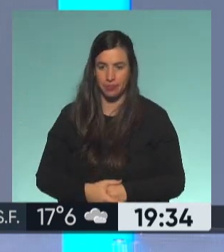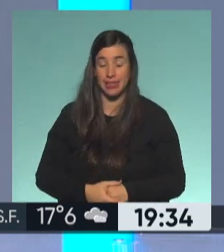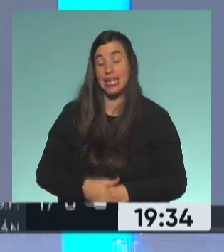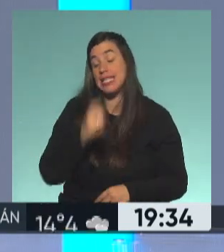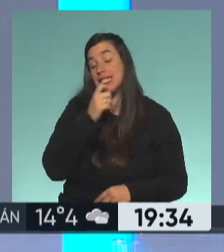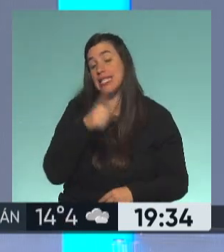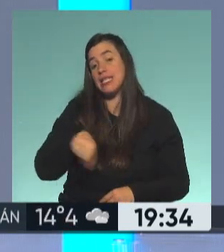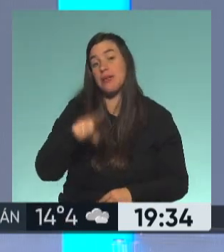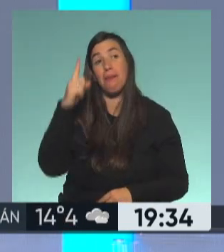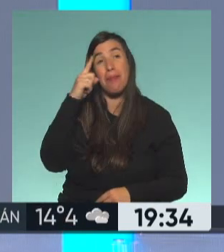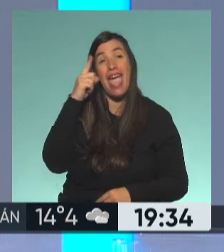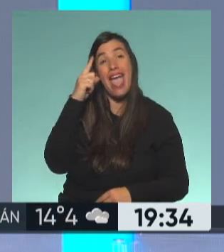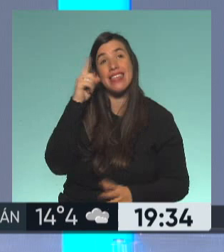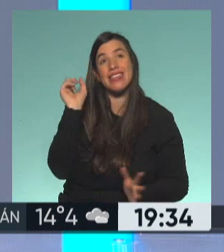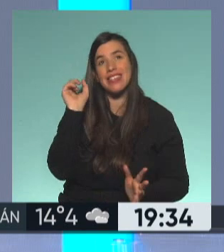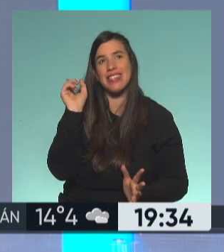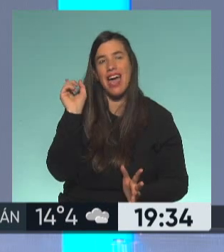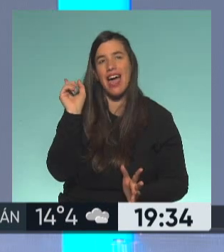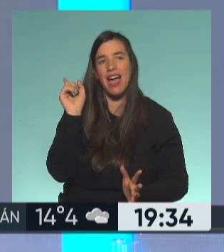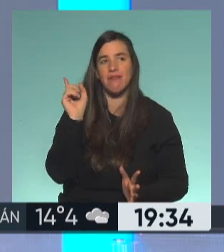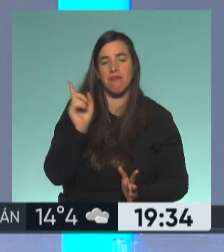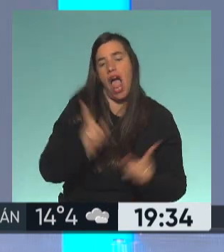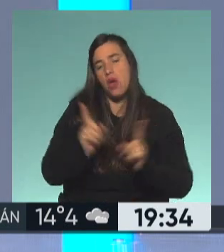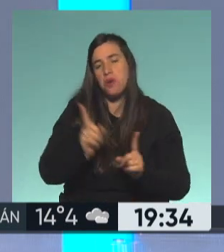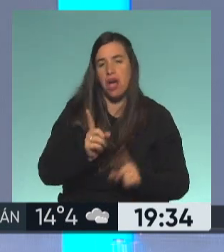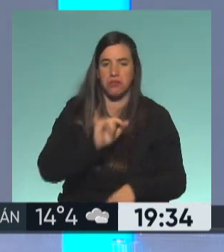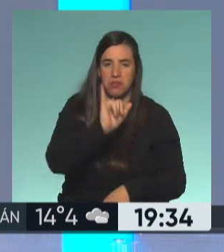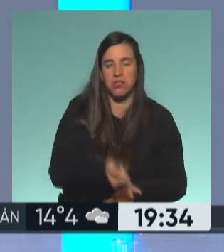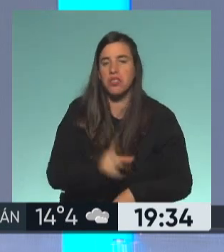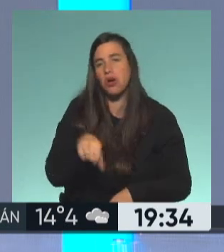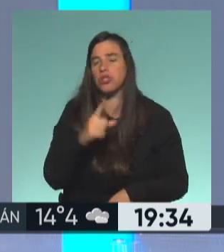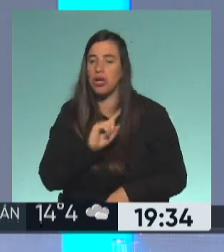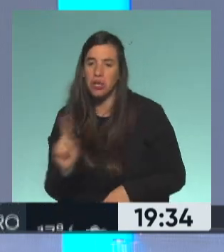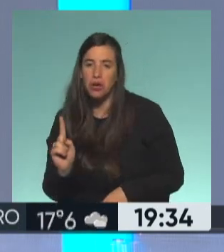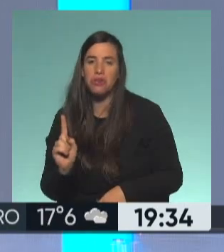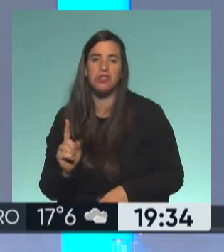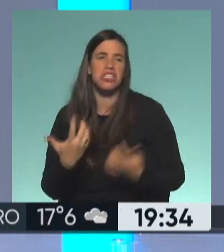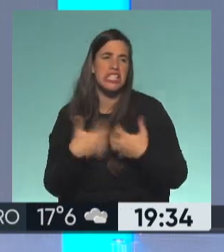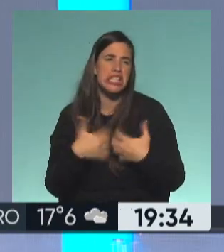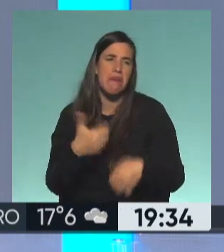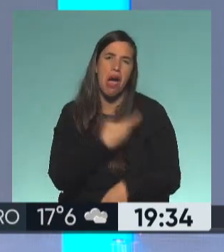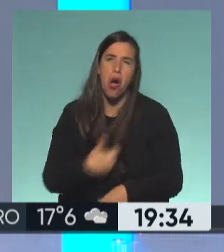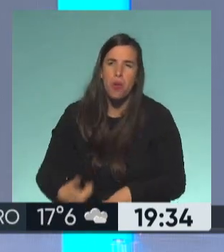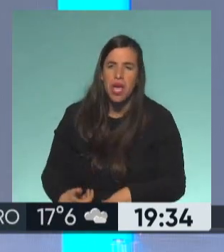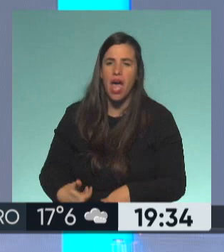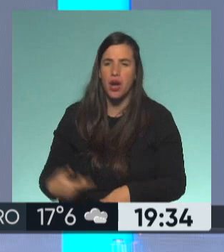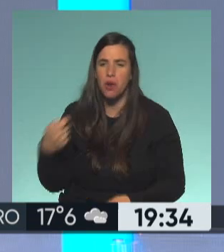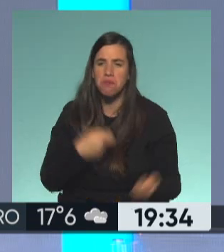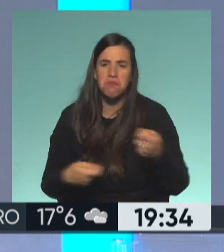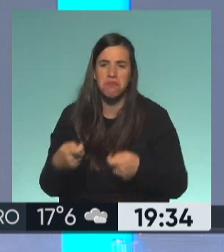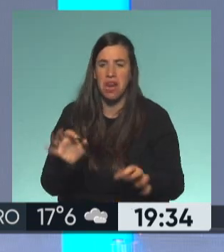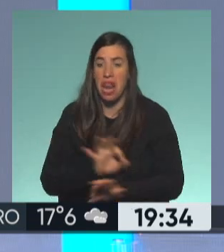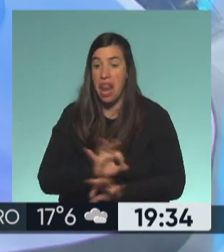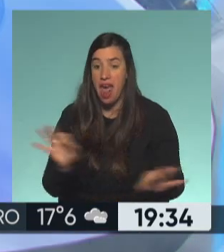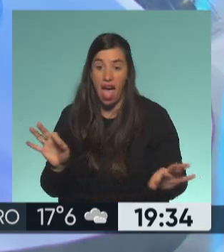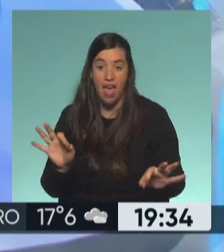ideológicamente, hay algunas cosas que sí, otras que no tienen nada que ver. Si uno piensa a nivel sistema de gobierno, la verdad que el corporativismo hoy no lo sostiene nadie a